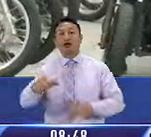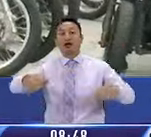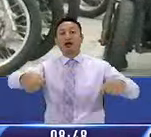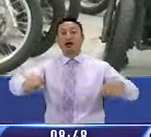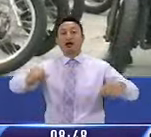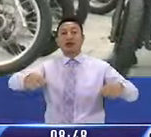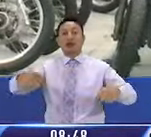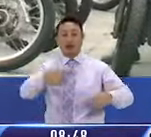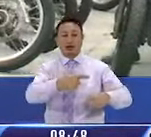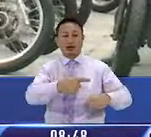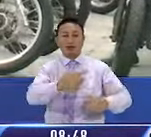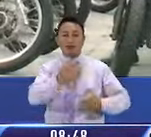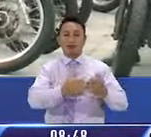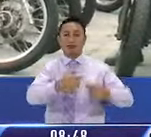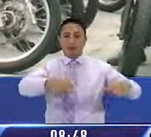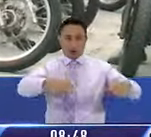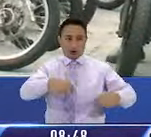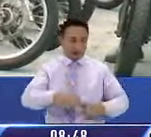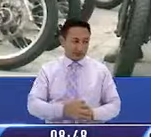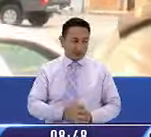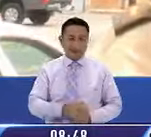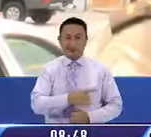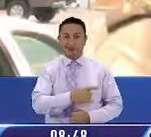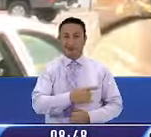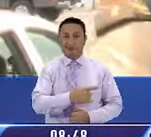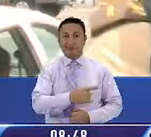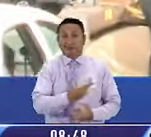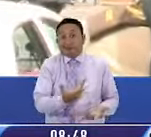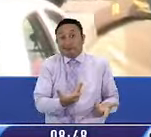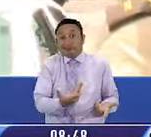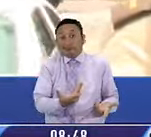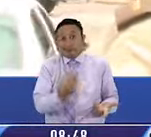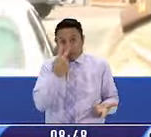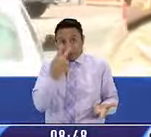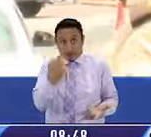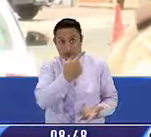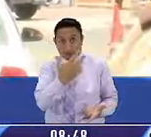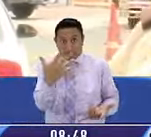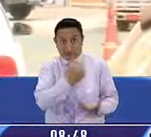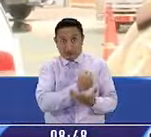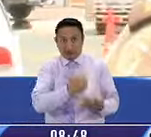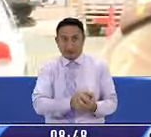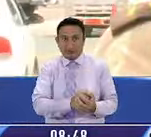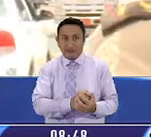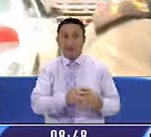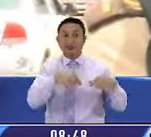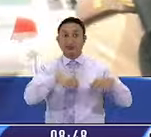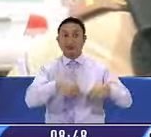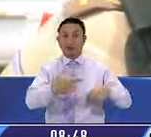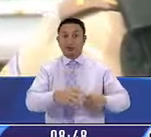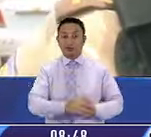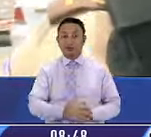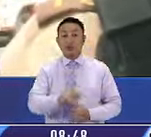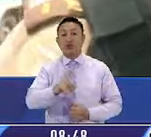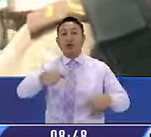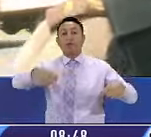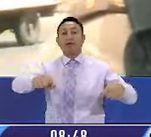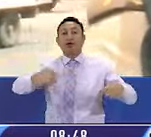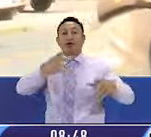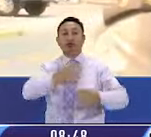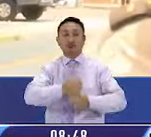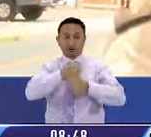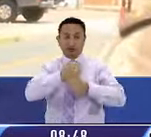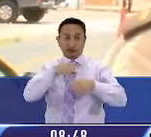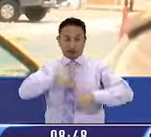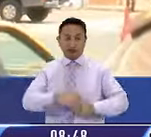motociclistas presentaron irregularidades en sus vehículos. Efectivamente, como ustedes se pueden dar cuenta, tenemos ya los resultados. Tenemos una motocicleta retenida